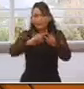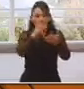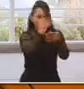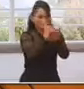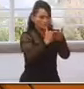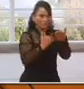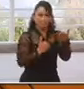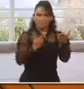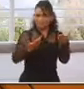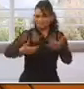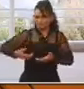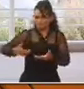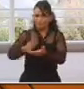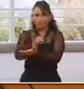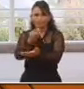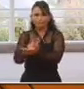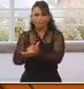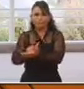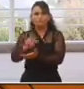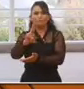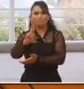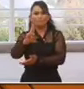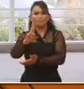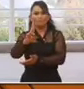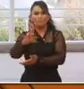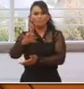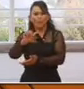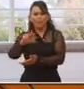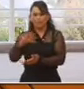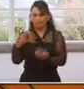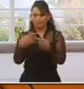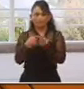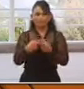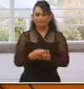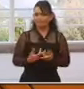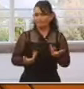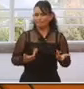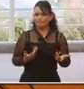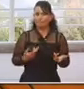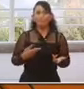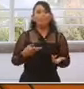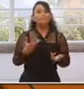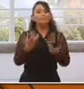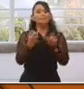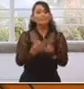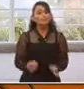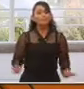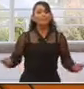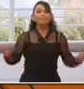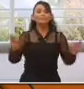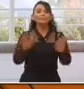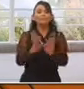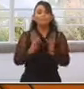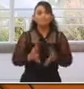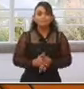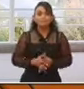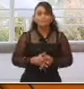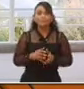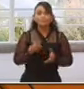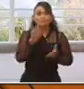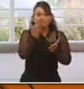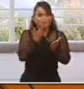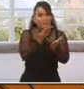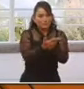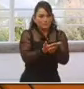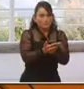señala el Código Urbano y los planes de desarrollo municipal. Por otro lado, también es importante destacar que se intervendrán los procesos de entrega y